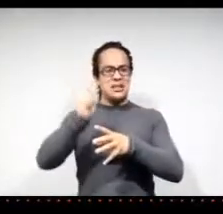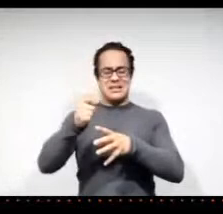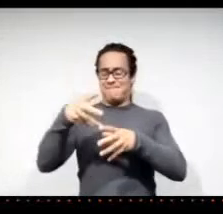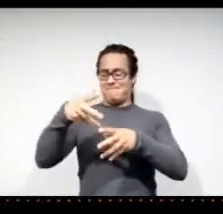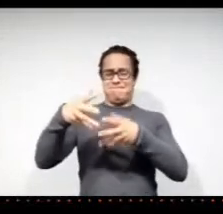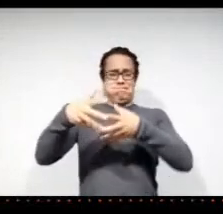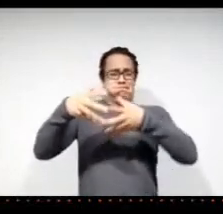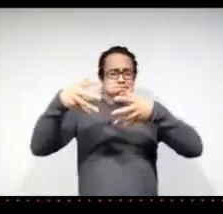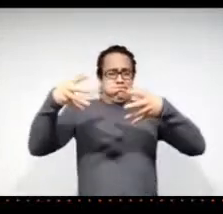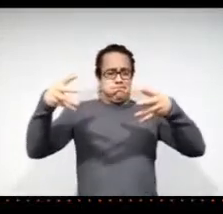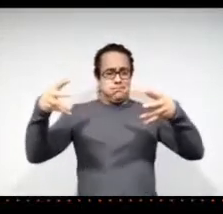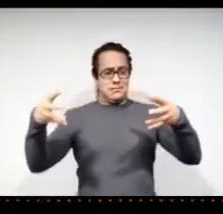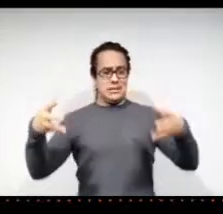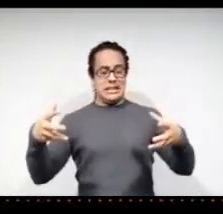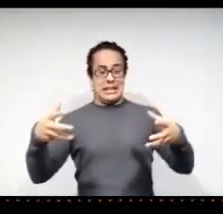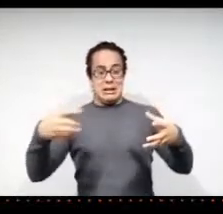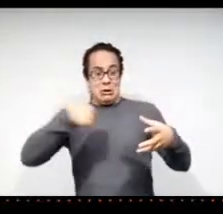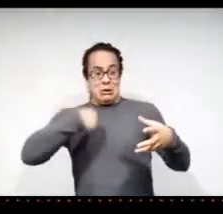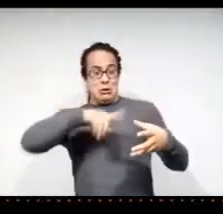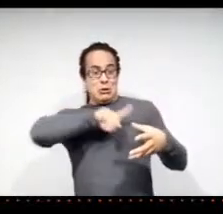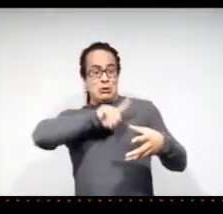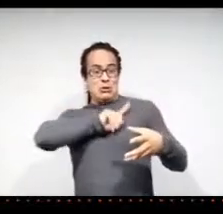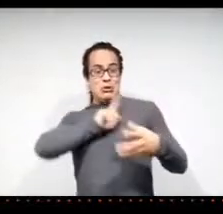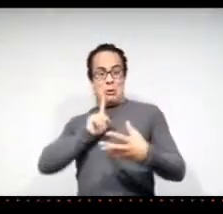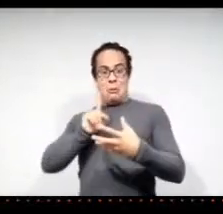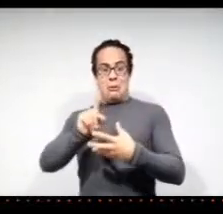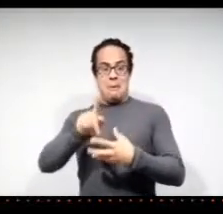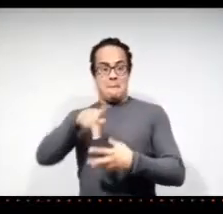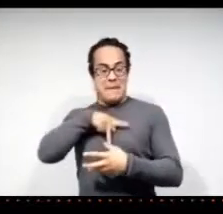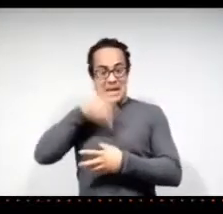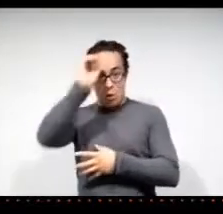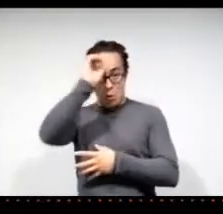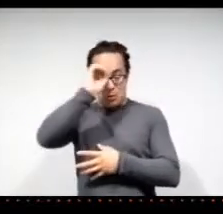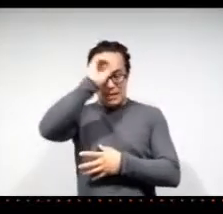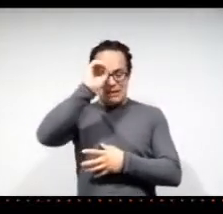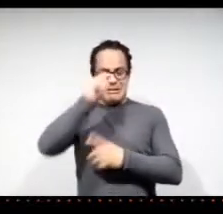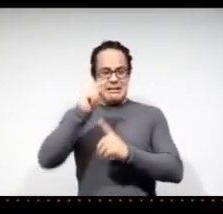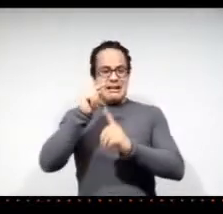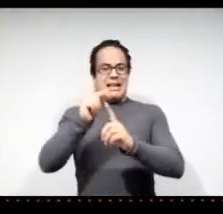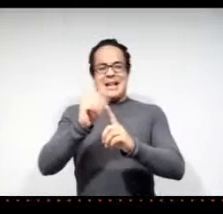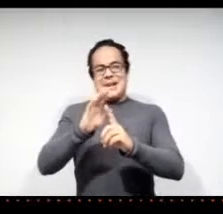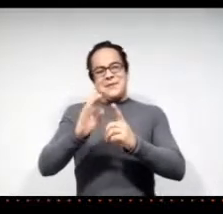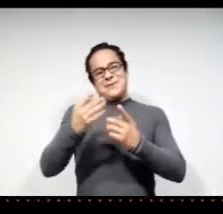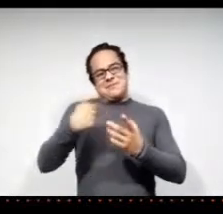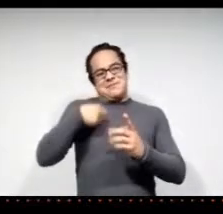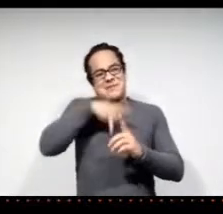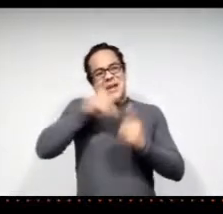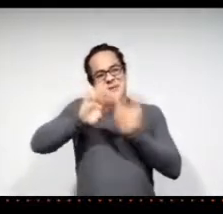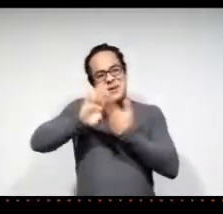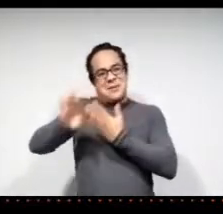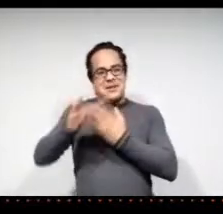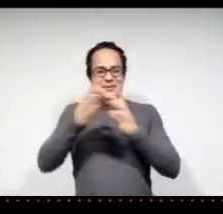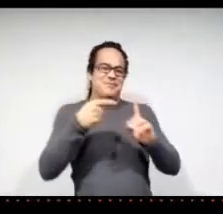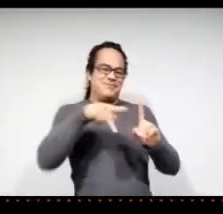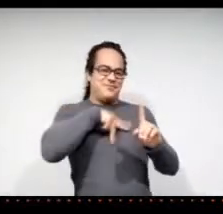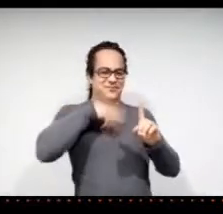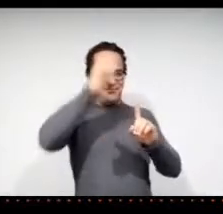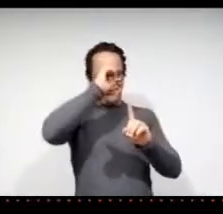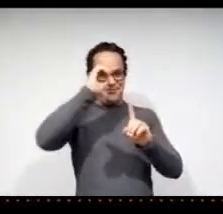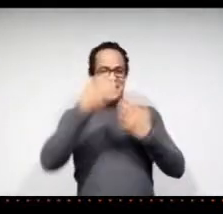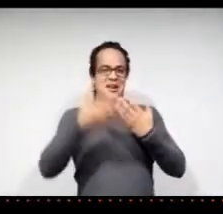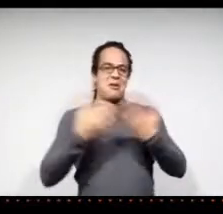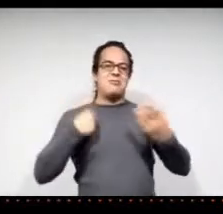gigantesco, ¿no? Entonces, daré opiniones personales y mi visión de algunas de las cosas que yo he visto. En términos de números, ayer